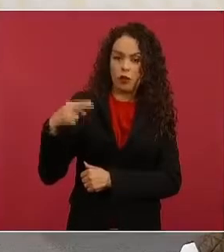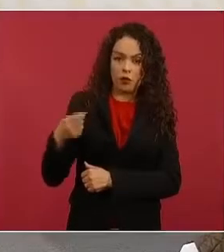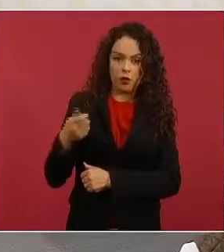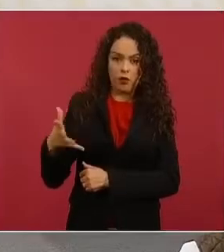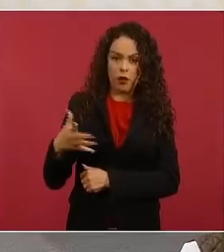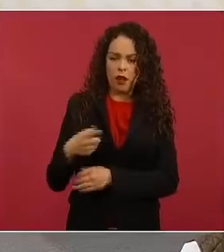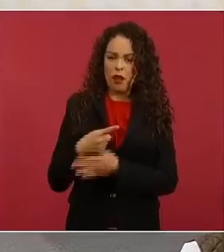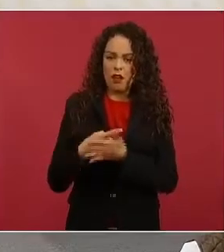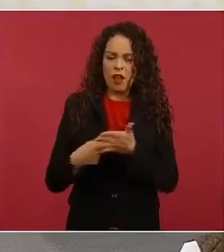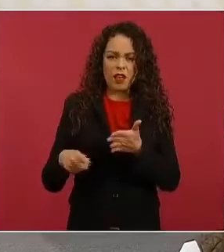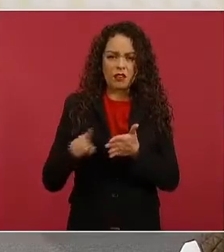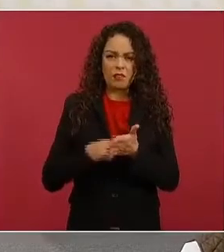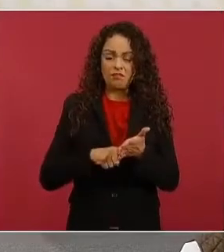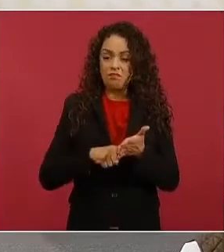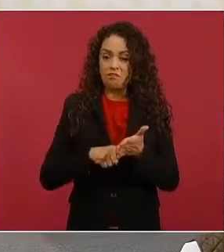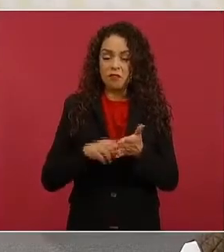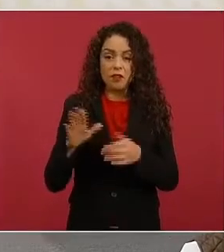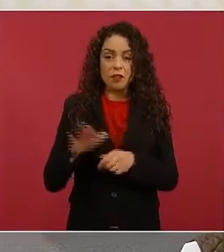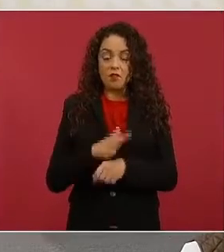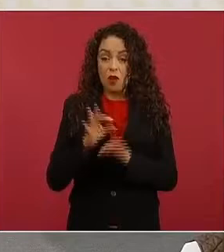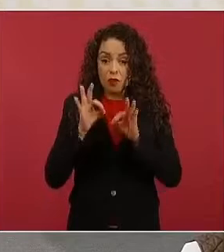están declarados ilegales